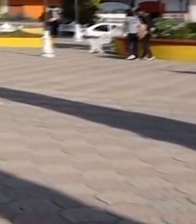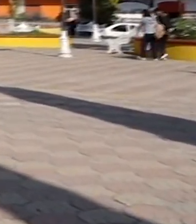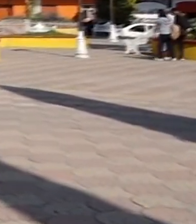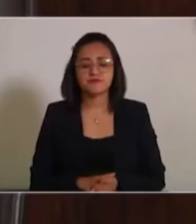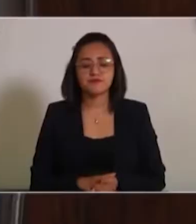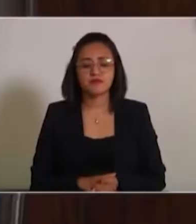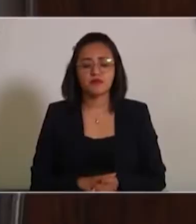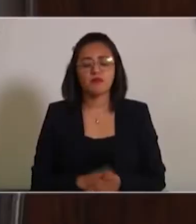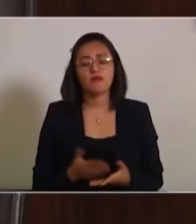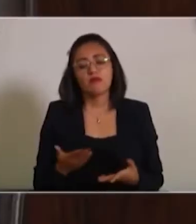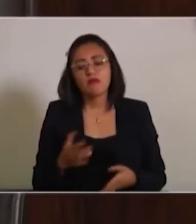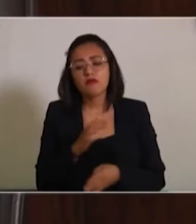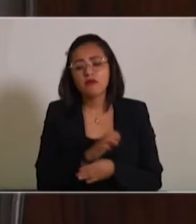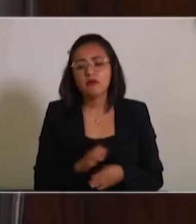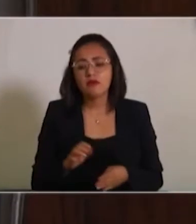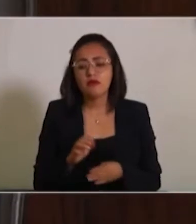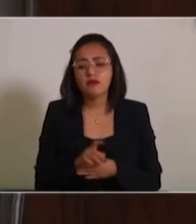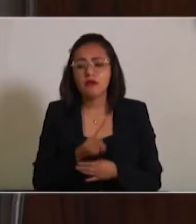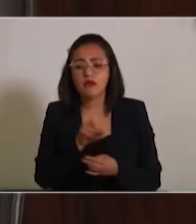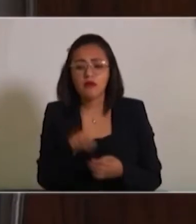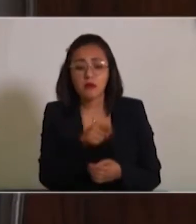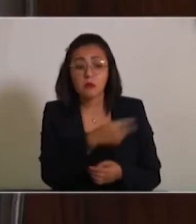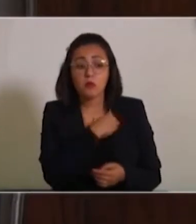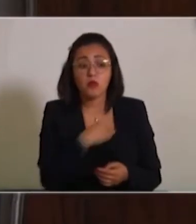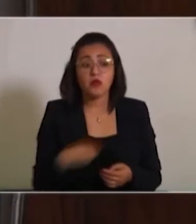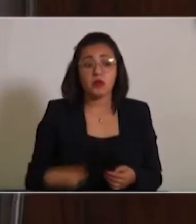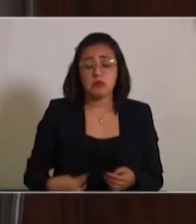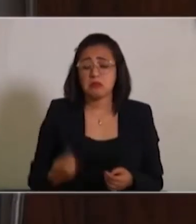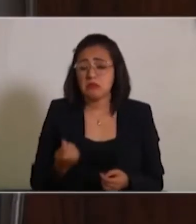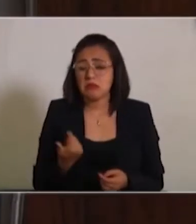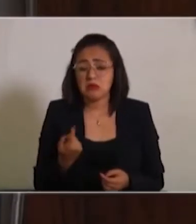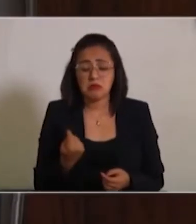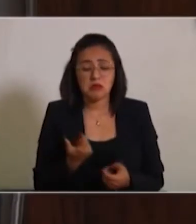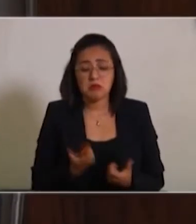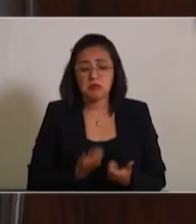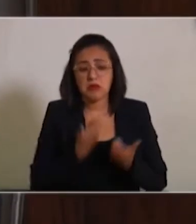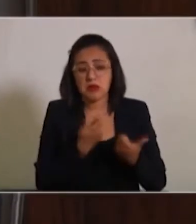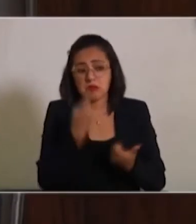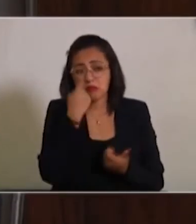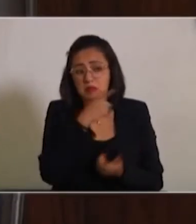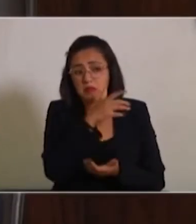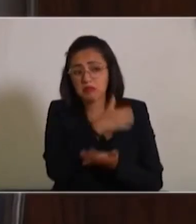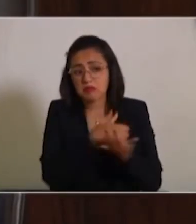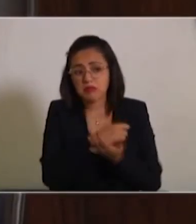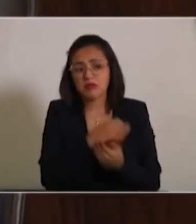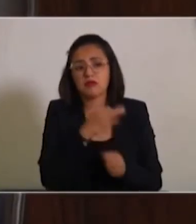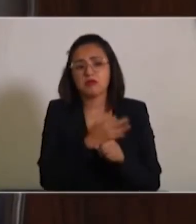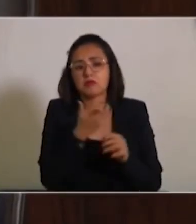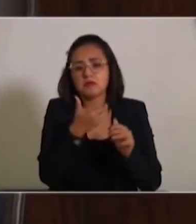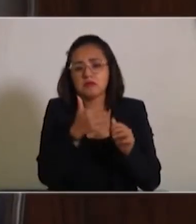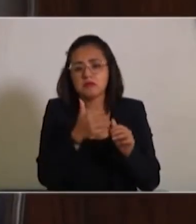municipios. Los pocos recursos que tienen, a través de convenios, se les va